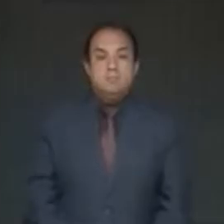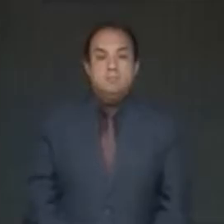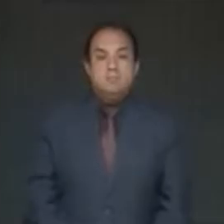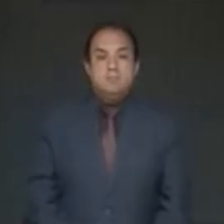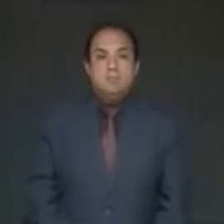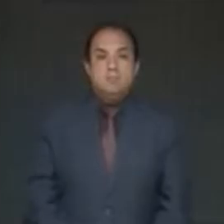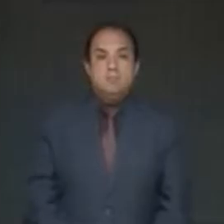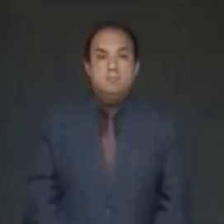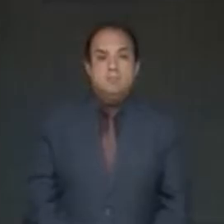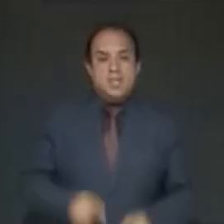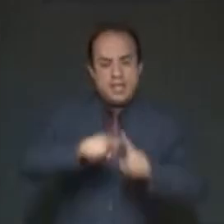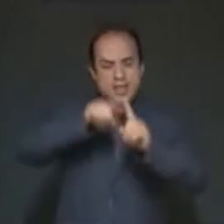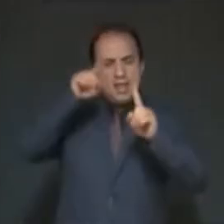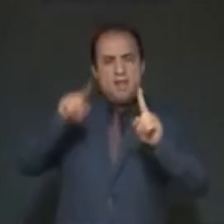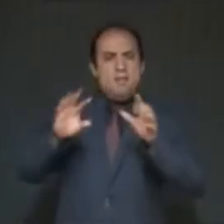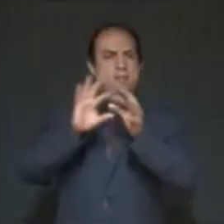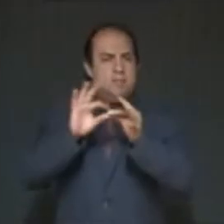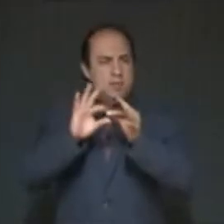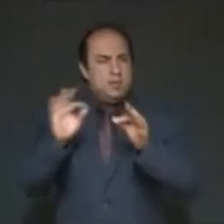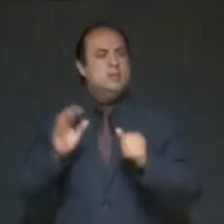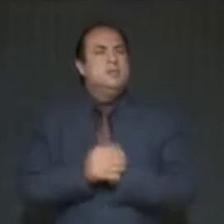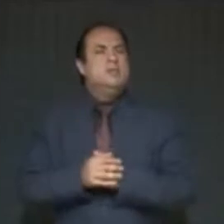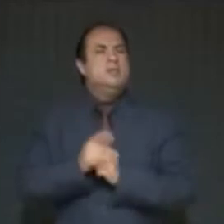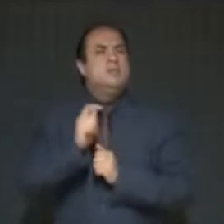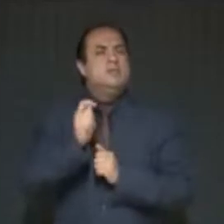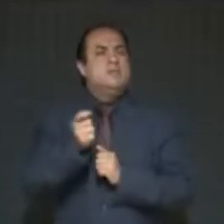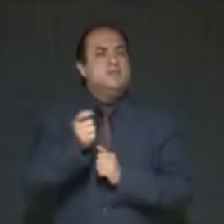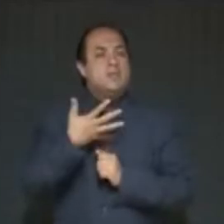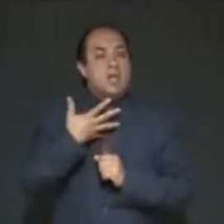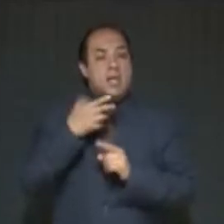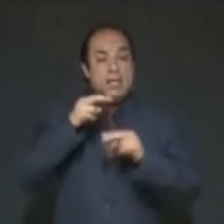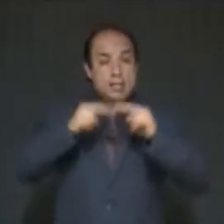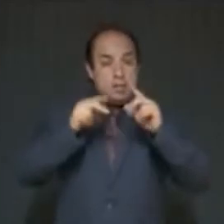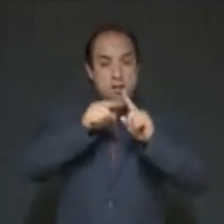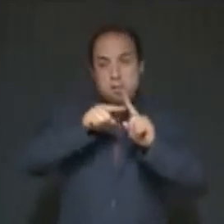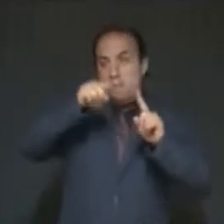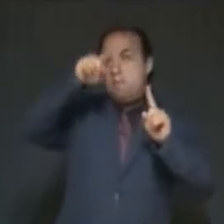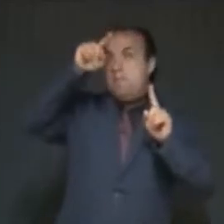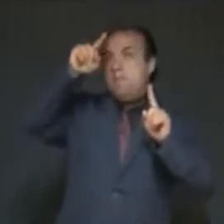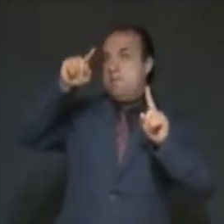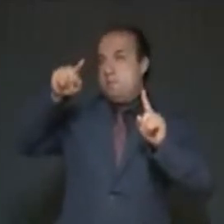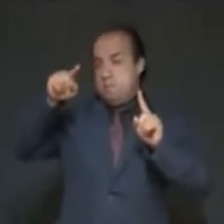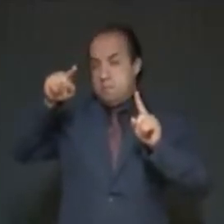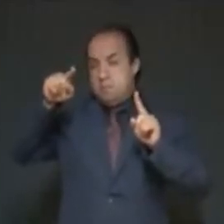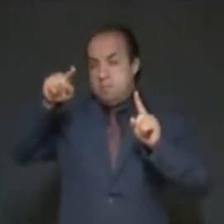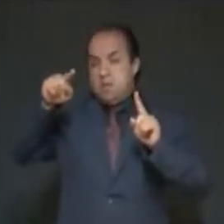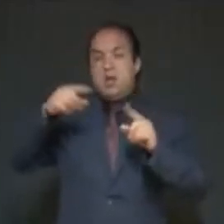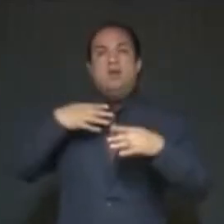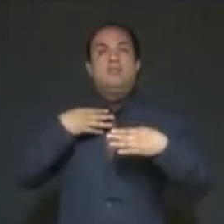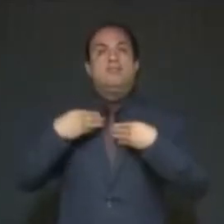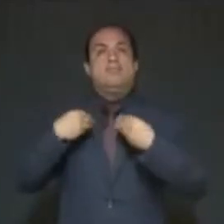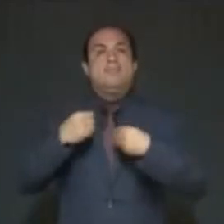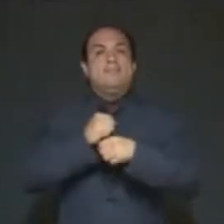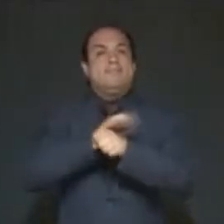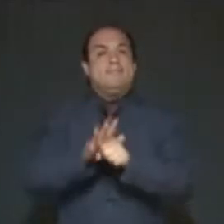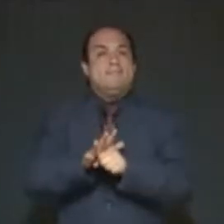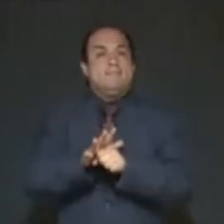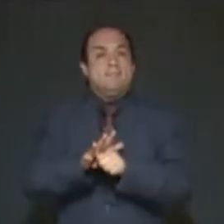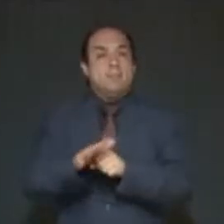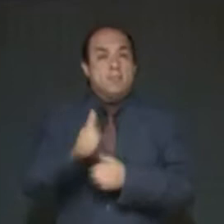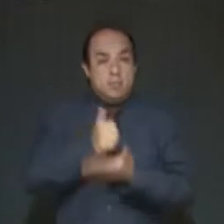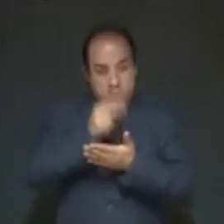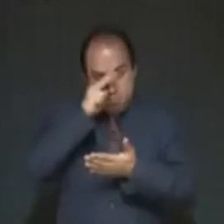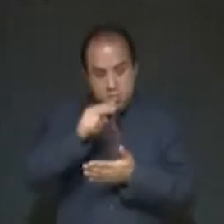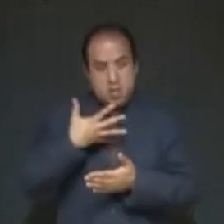Para entender esta gráfica un poco, en la cual vemos que el pico máximo de casos activos por COVID simultáneos en la Ciudad de México